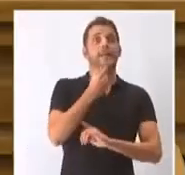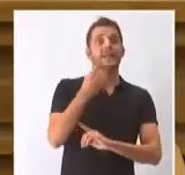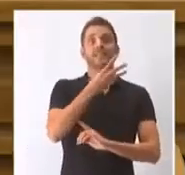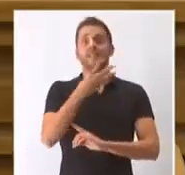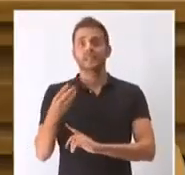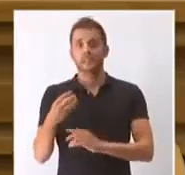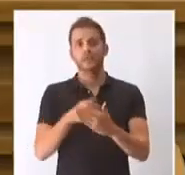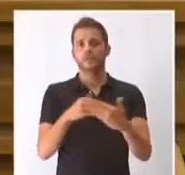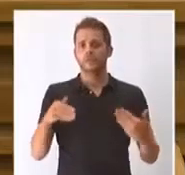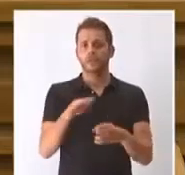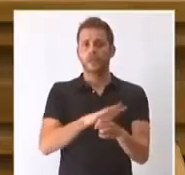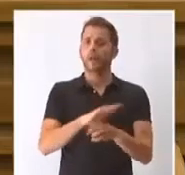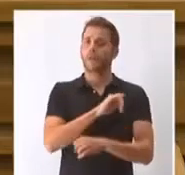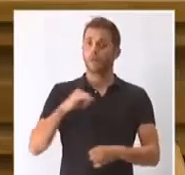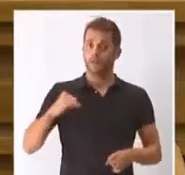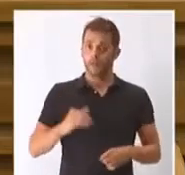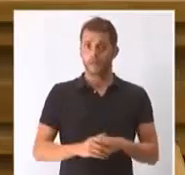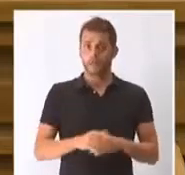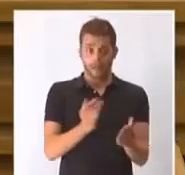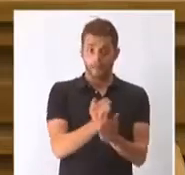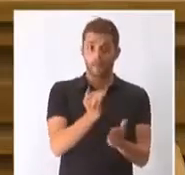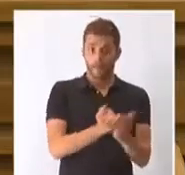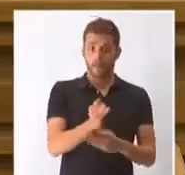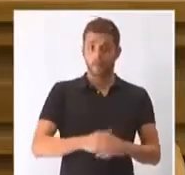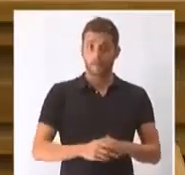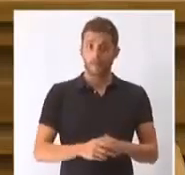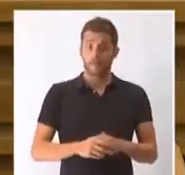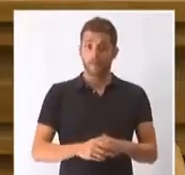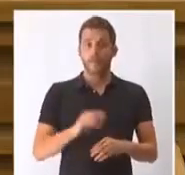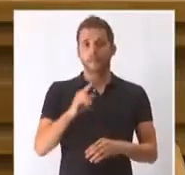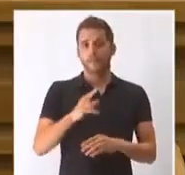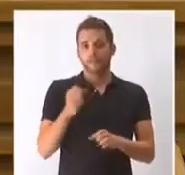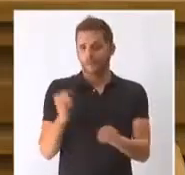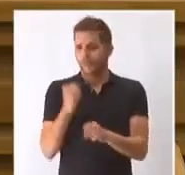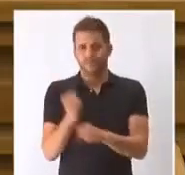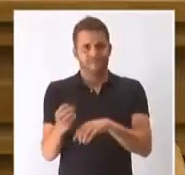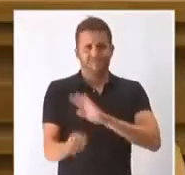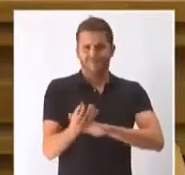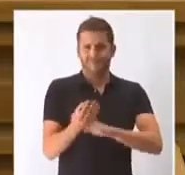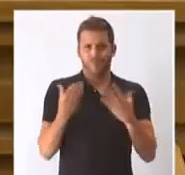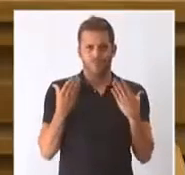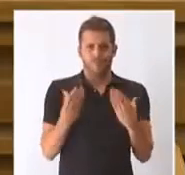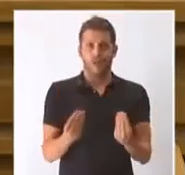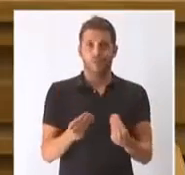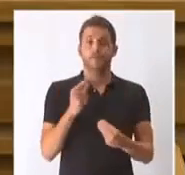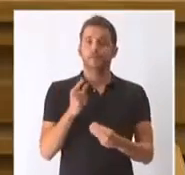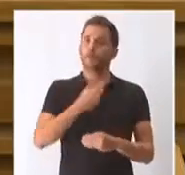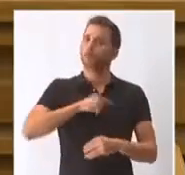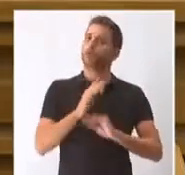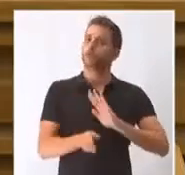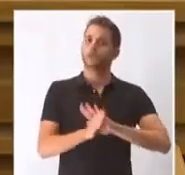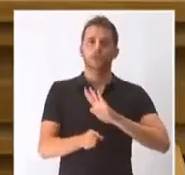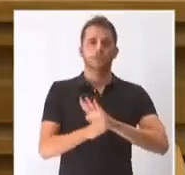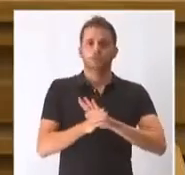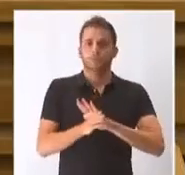privado en el sector agrario y por supuesto muchísimo empleo ahora vamos a seguir en esa dirección sin